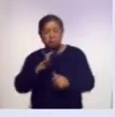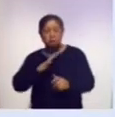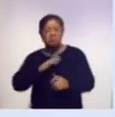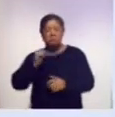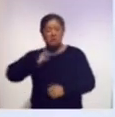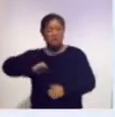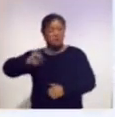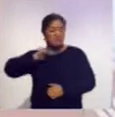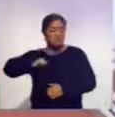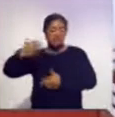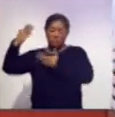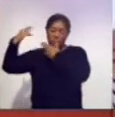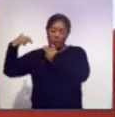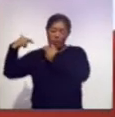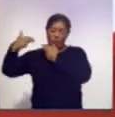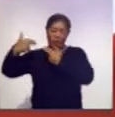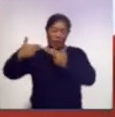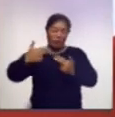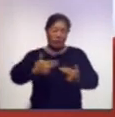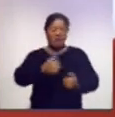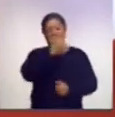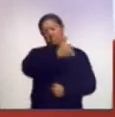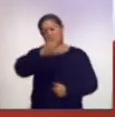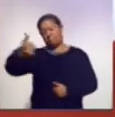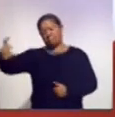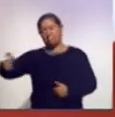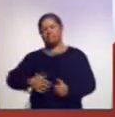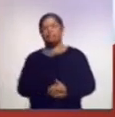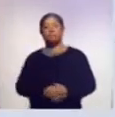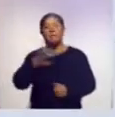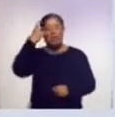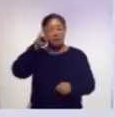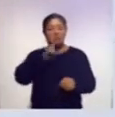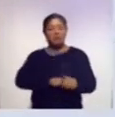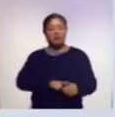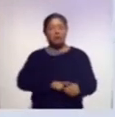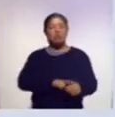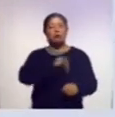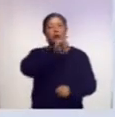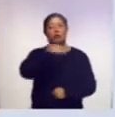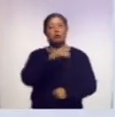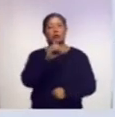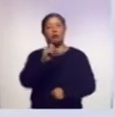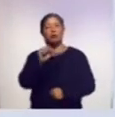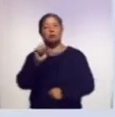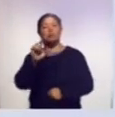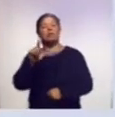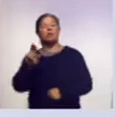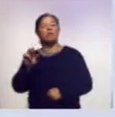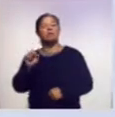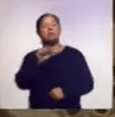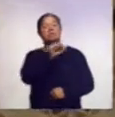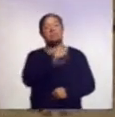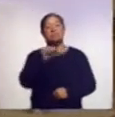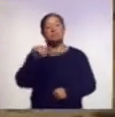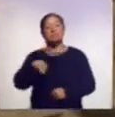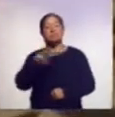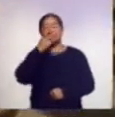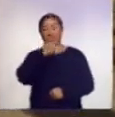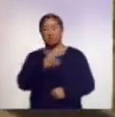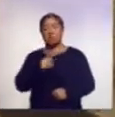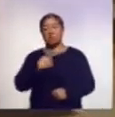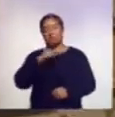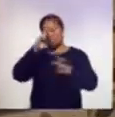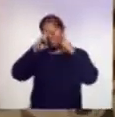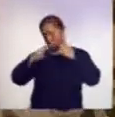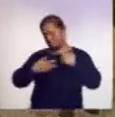en cada rama. El director de la Casa de Artesanías de Tlaxcala, José Luis Sánchez Mastranzo, mencionó que es un honor que el Estado haya